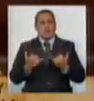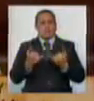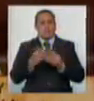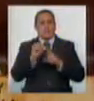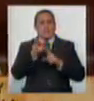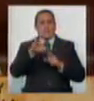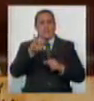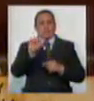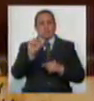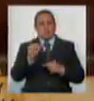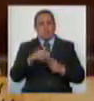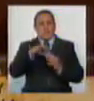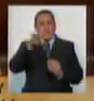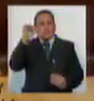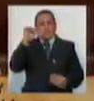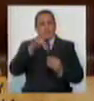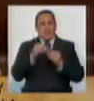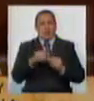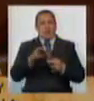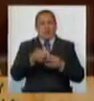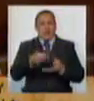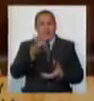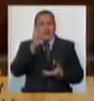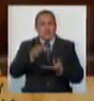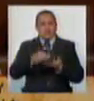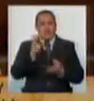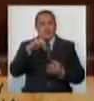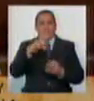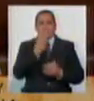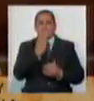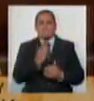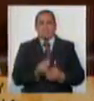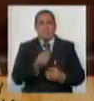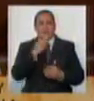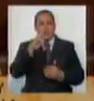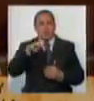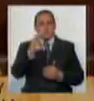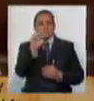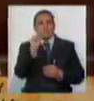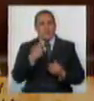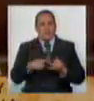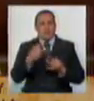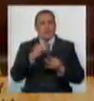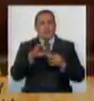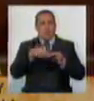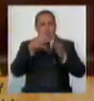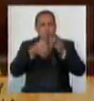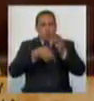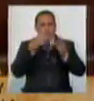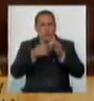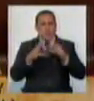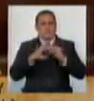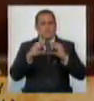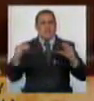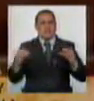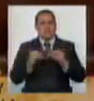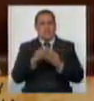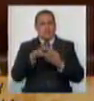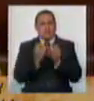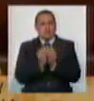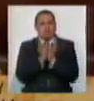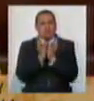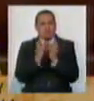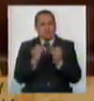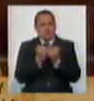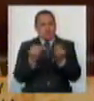quinoa, espárrago, café, mango, maca, aceituna, uva, palta, alcachofas, entre otros productos de enorme